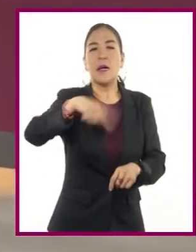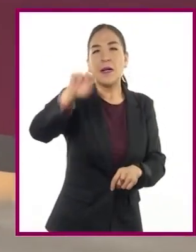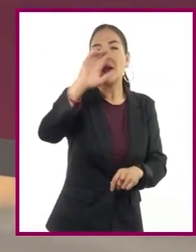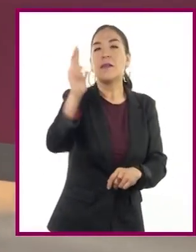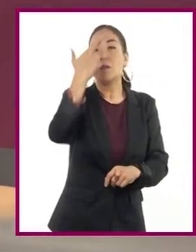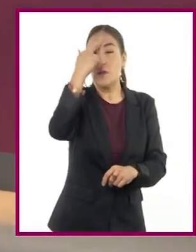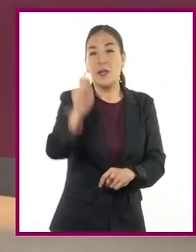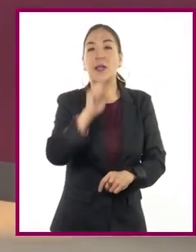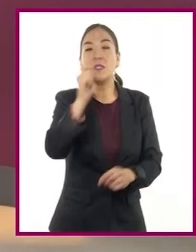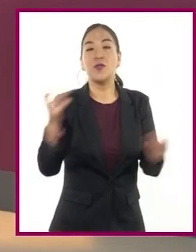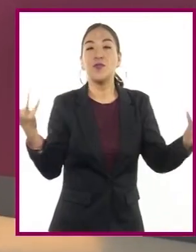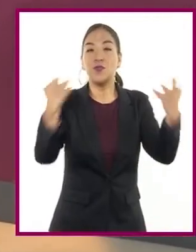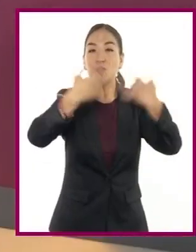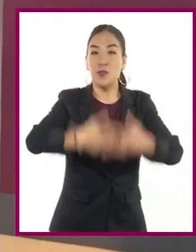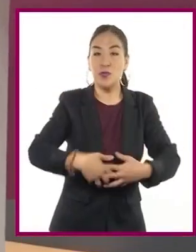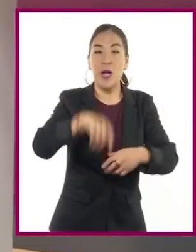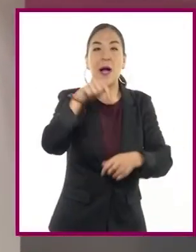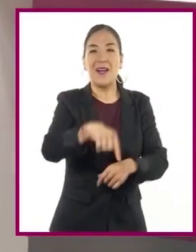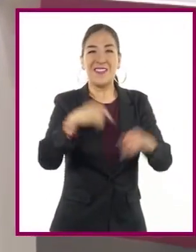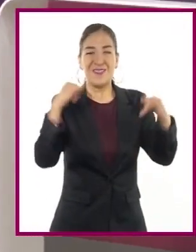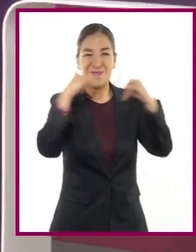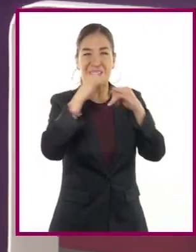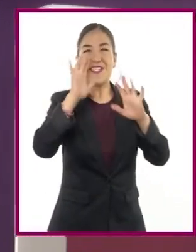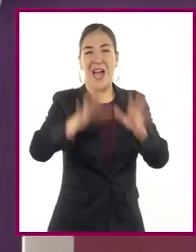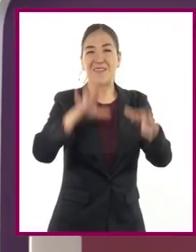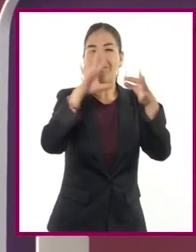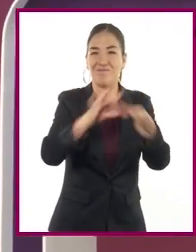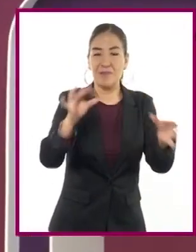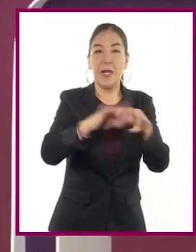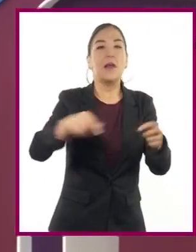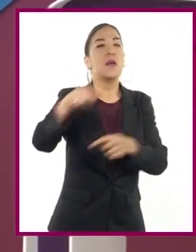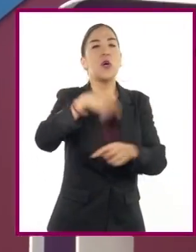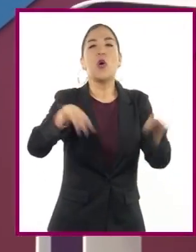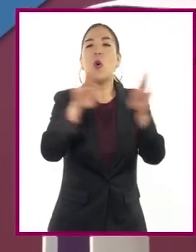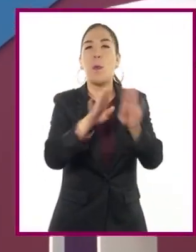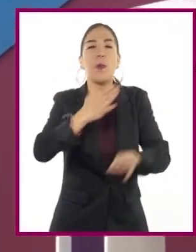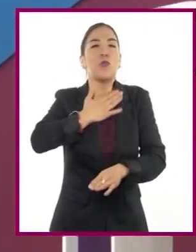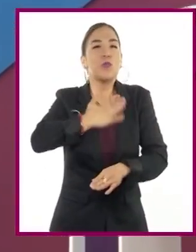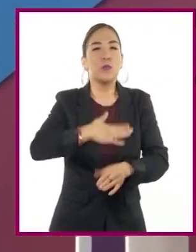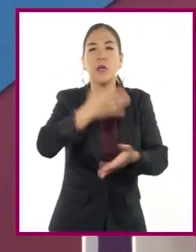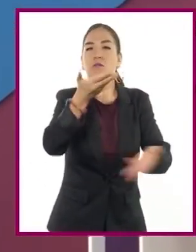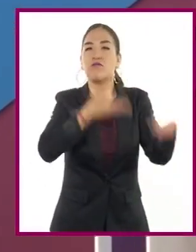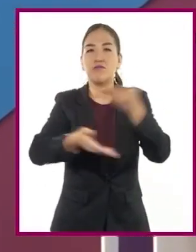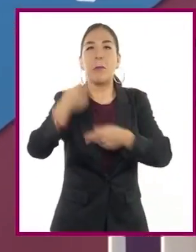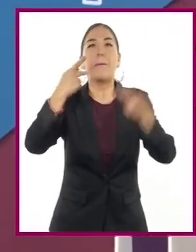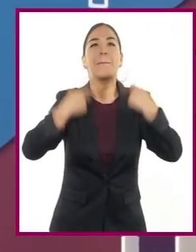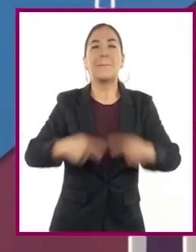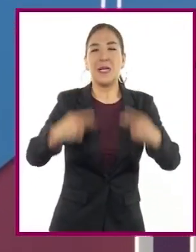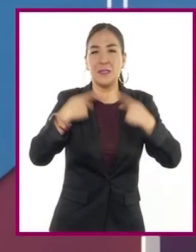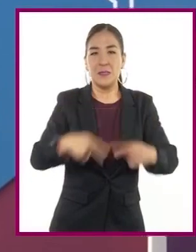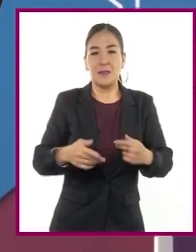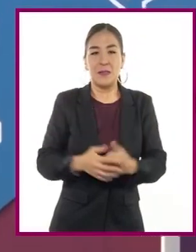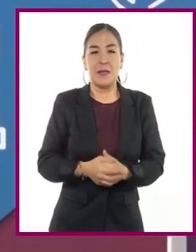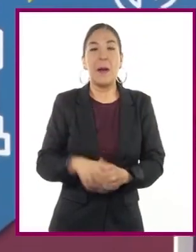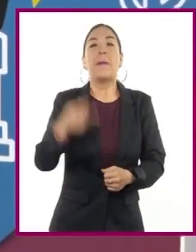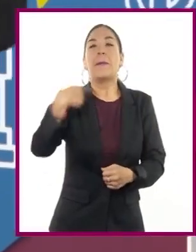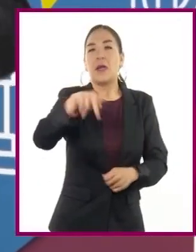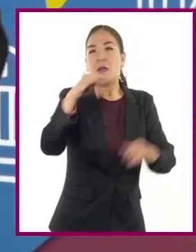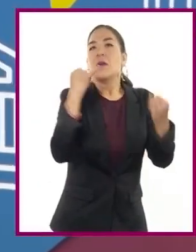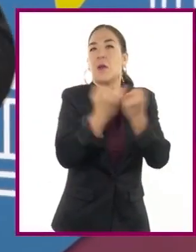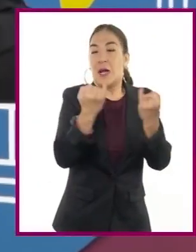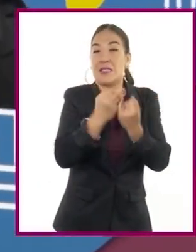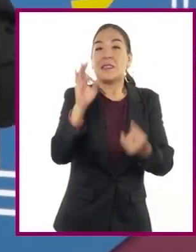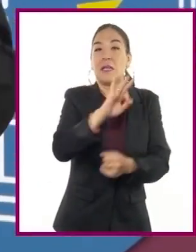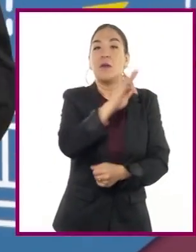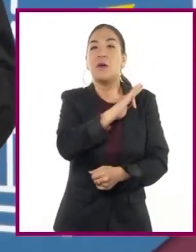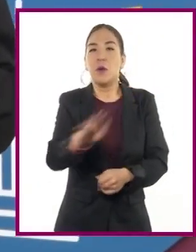la función de las instancias mencionadas es promover la impartición de justicia entre particulares, pero también hay la